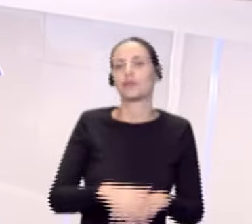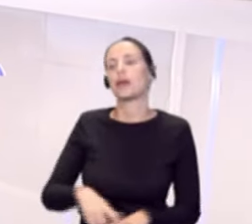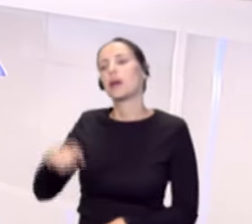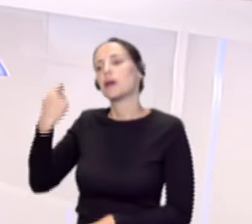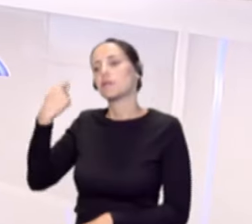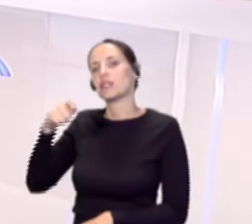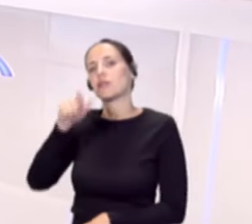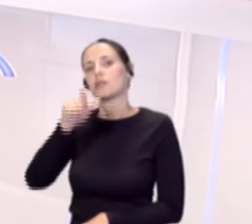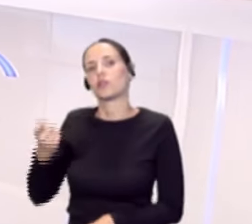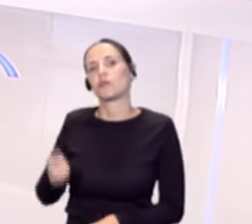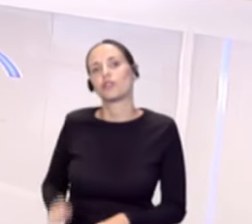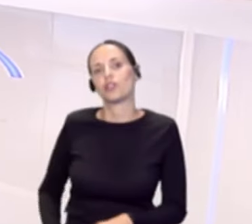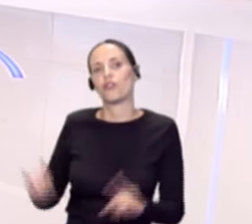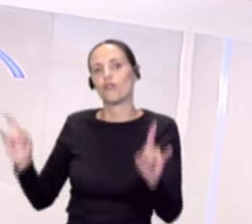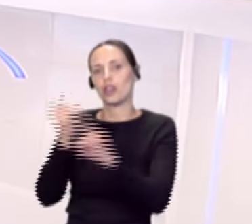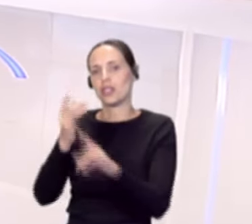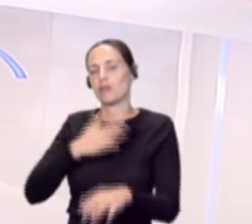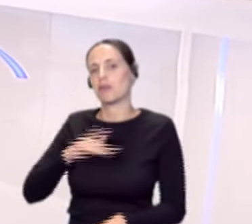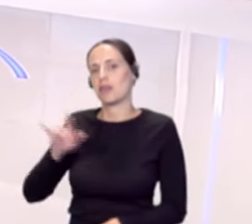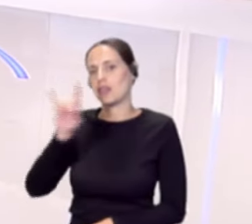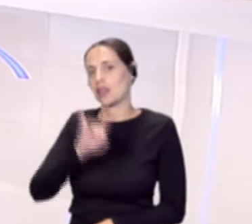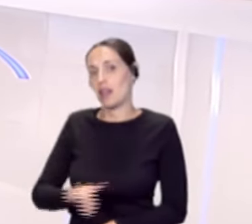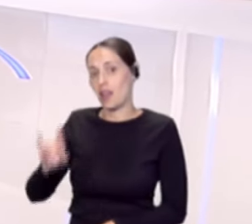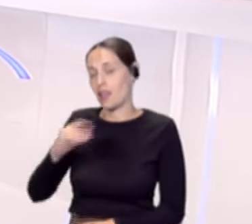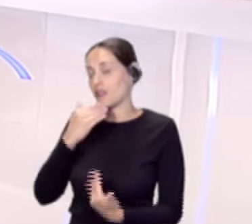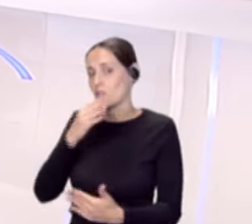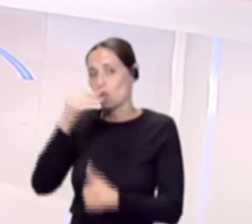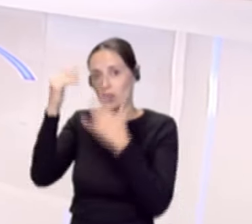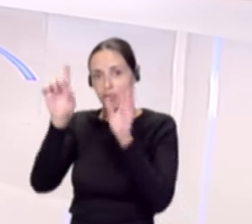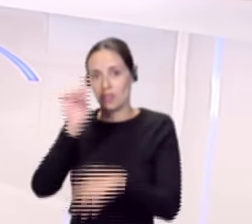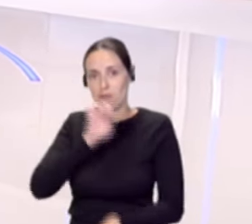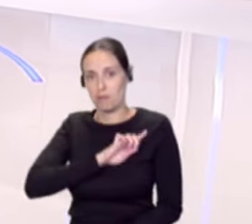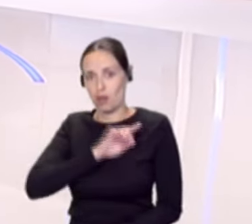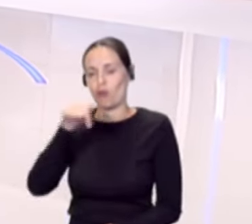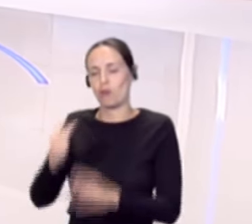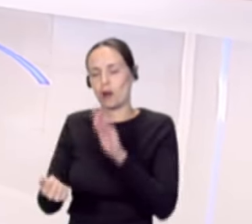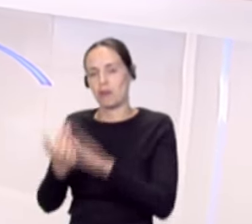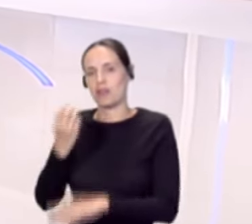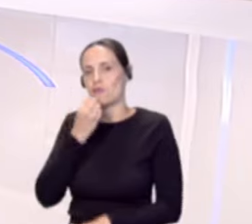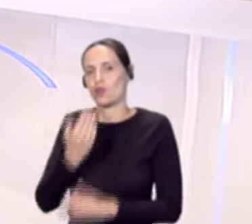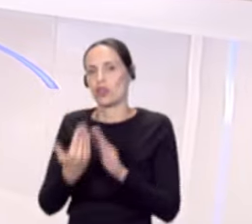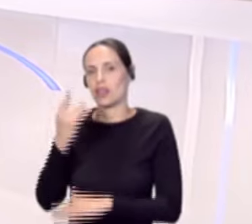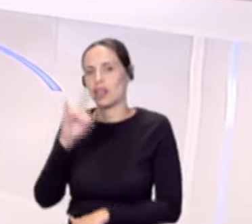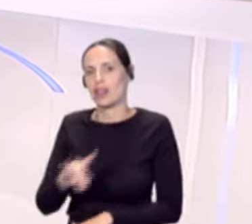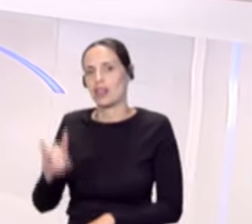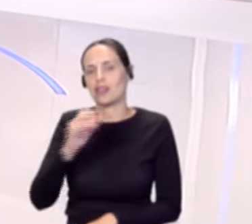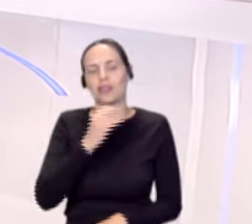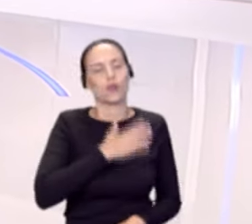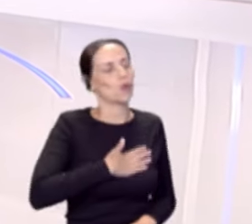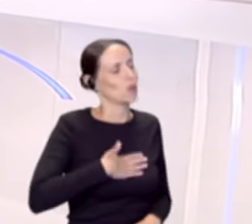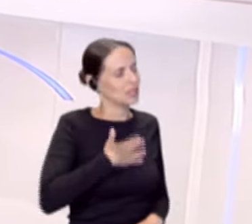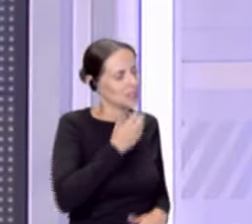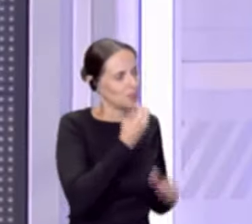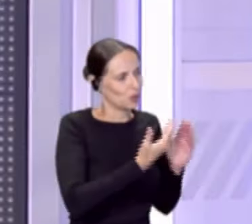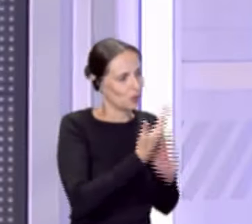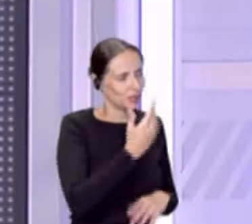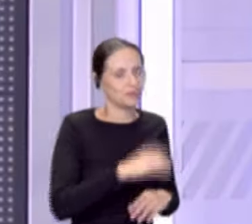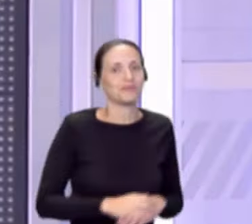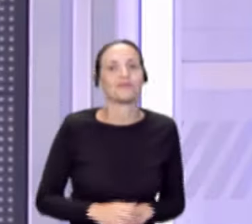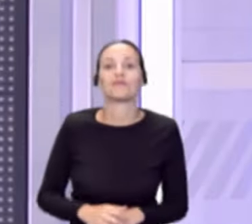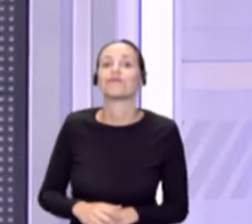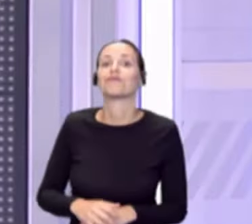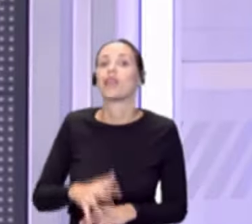nuestras islas. Muchísimas gracias por habernos atendido esta mañana en Buenos Días Canarias. Buenos días. Un placer, buenos días. No hablamos ahora de